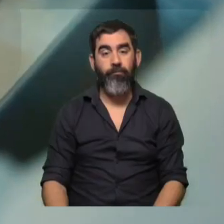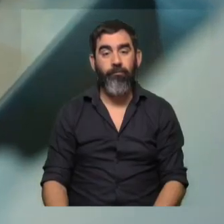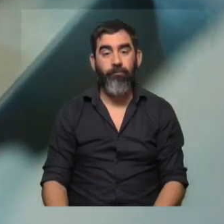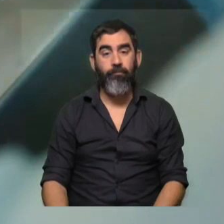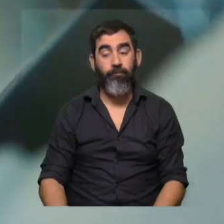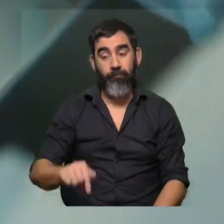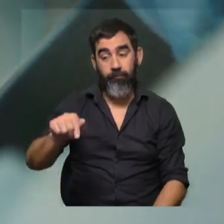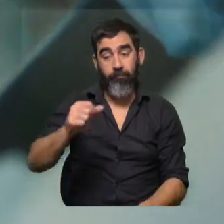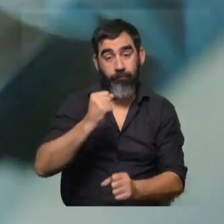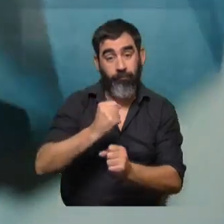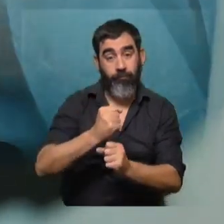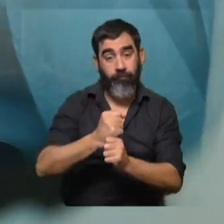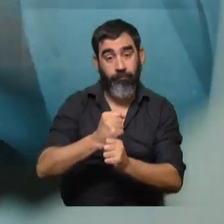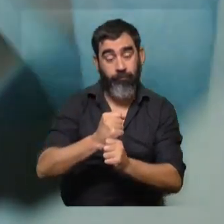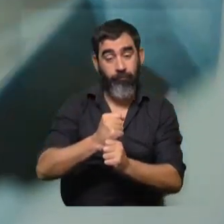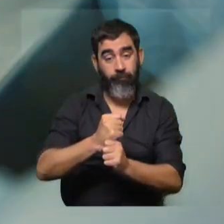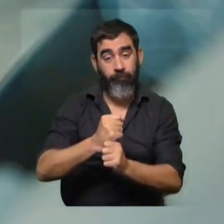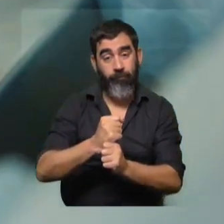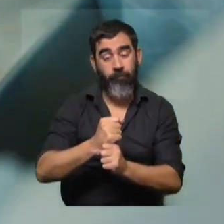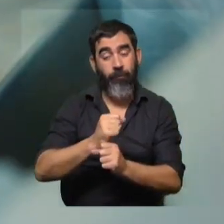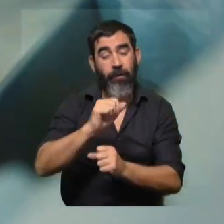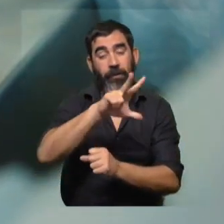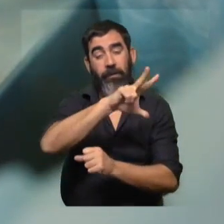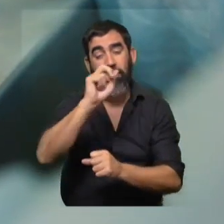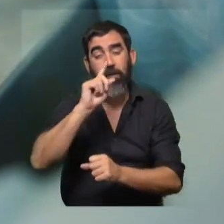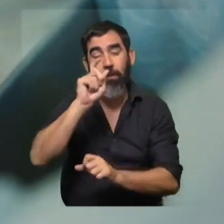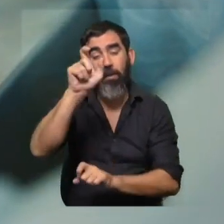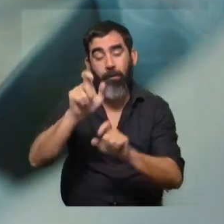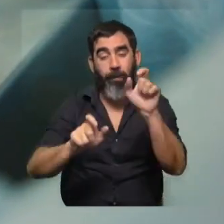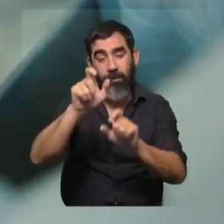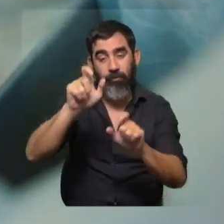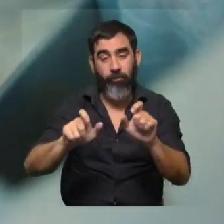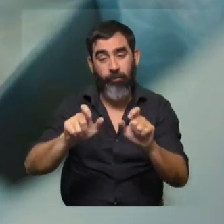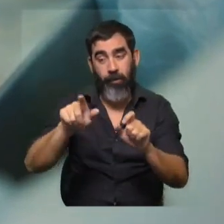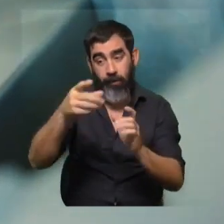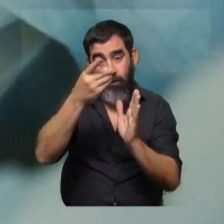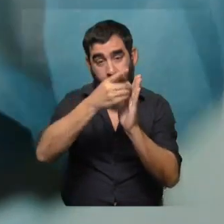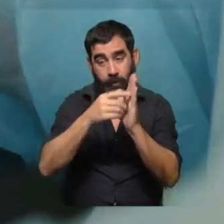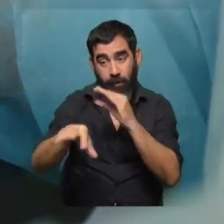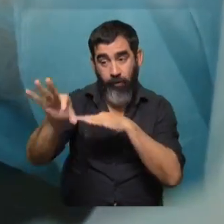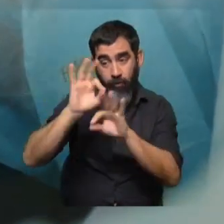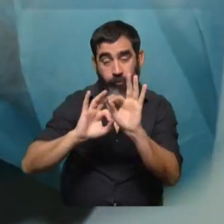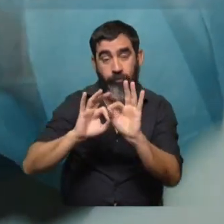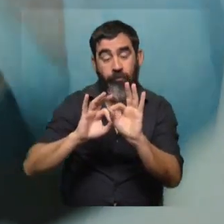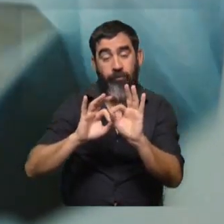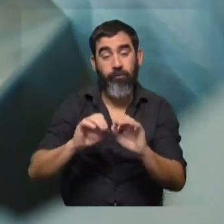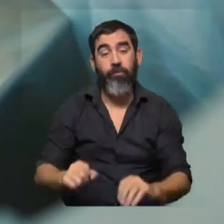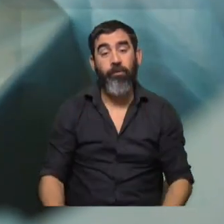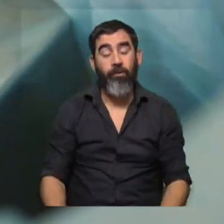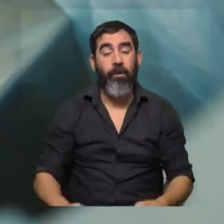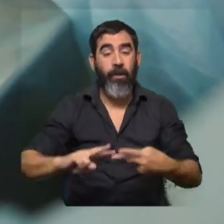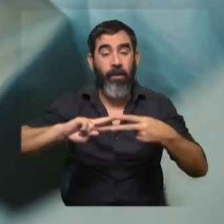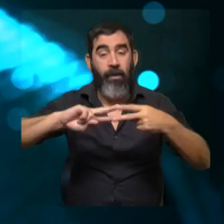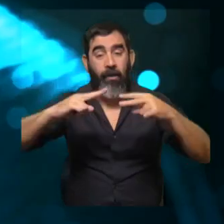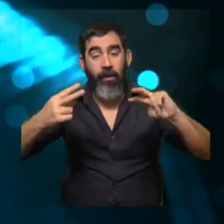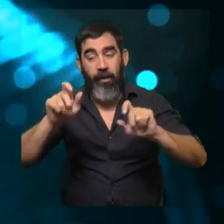Para este trabajo particular usamos un poco más de 300.000 personas de esa base de datos. Usamos datos genéticos de